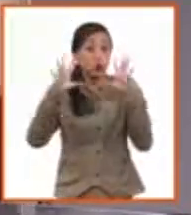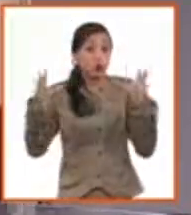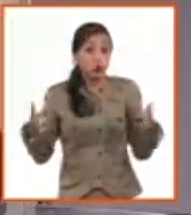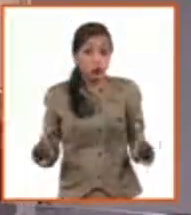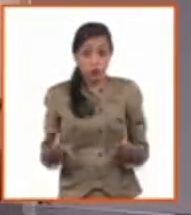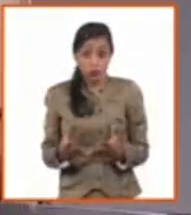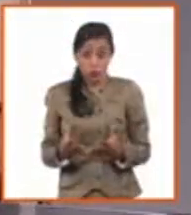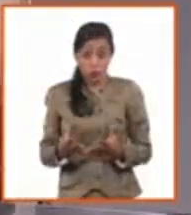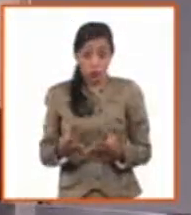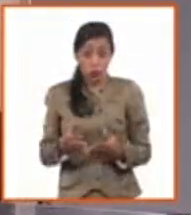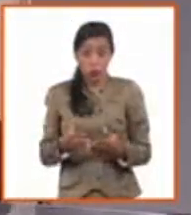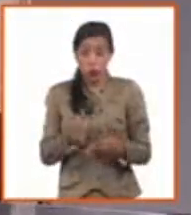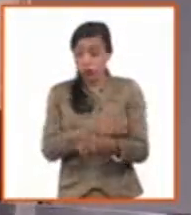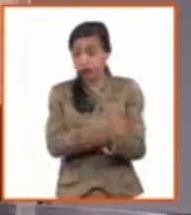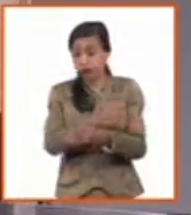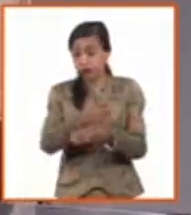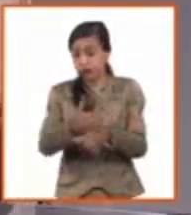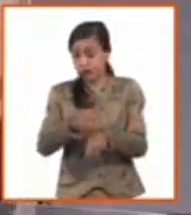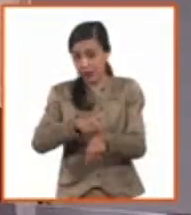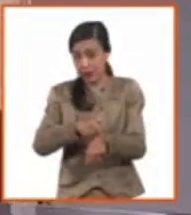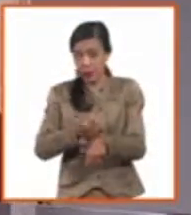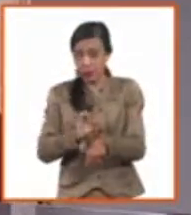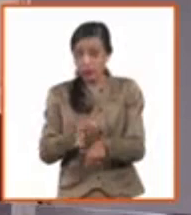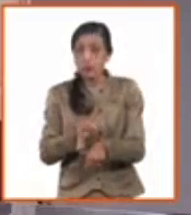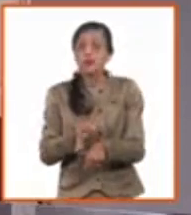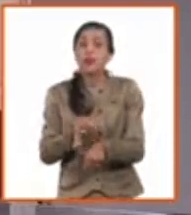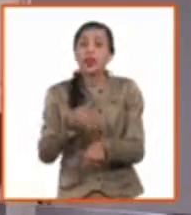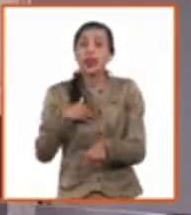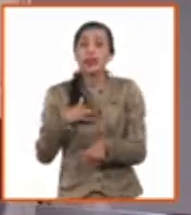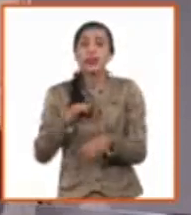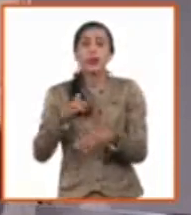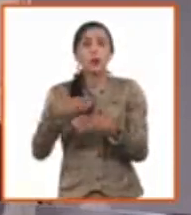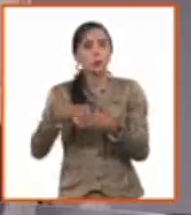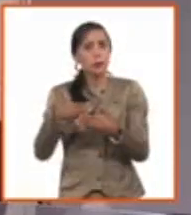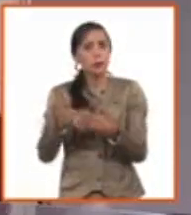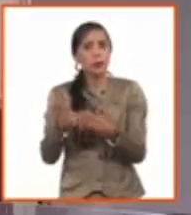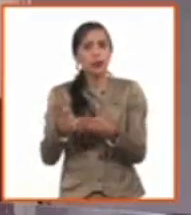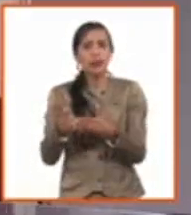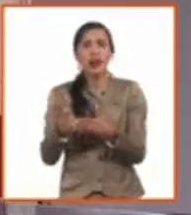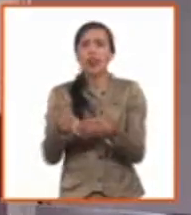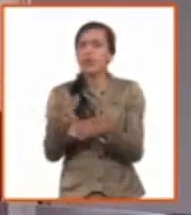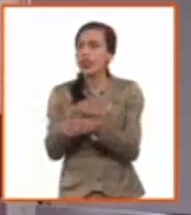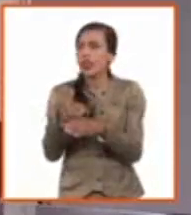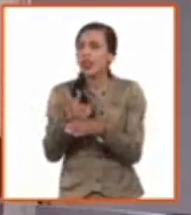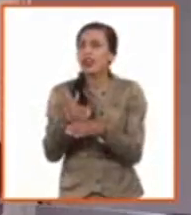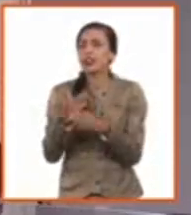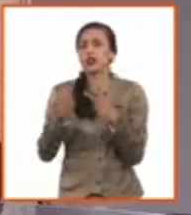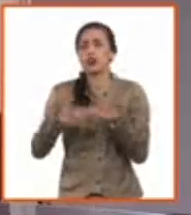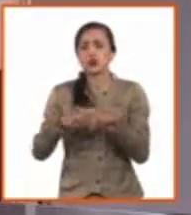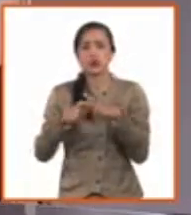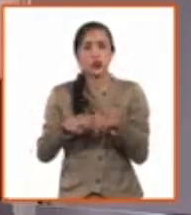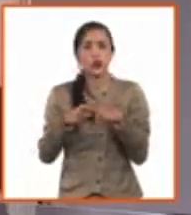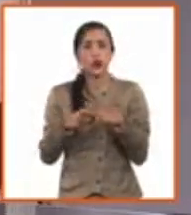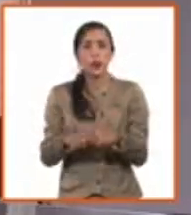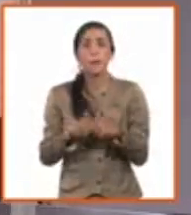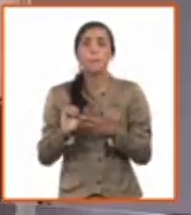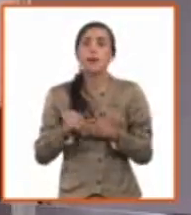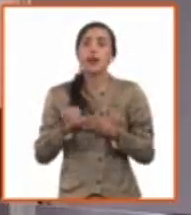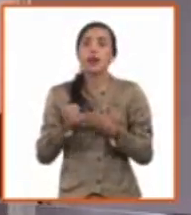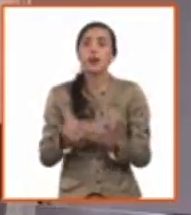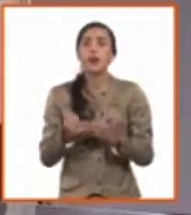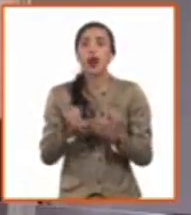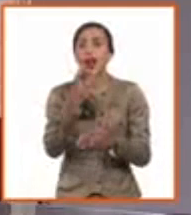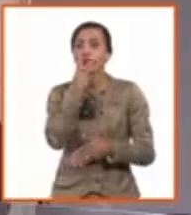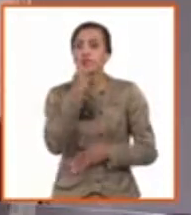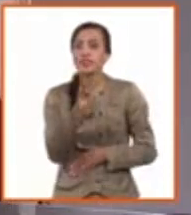durante todo este tiempo esta industria ha estado desarrollando disímiles soluciones en beneficio